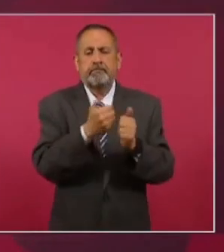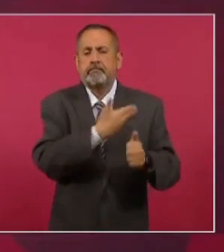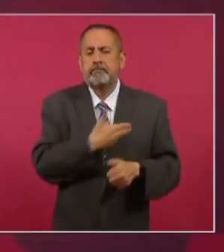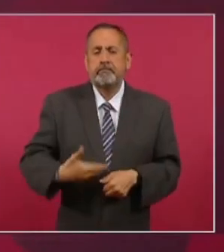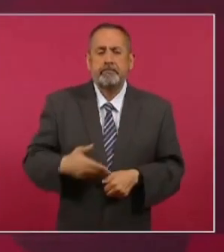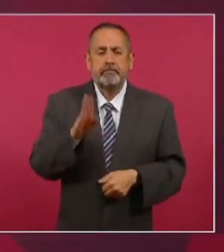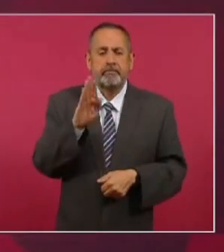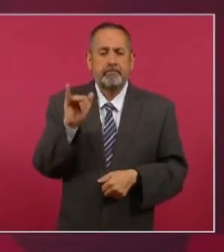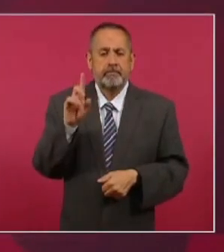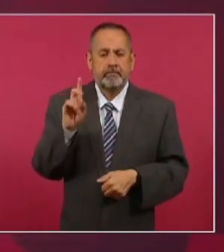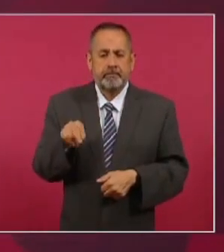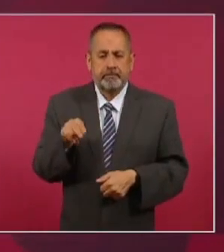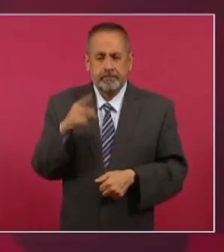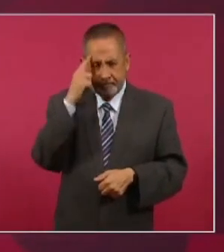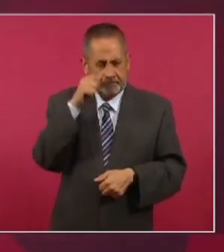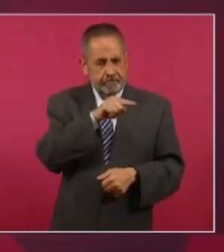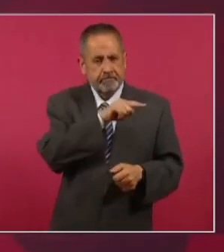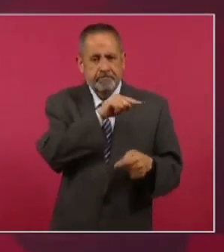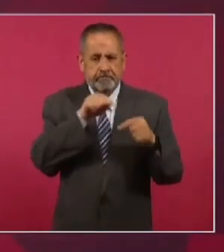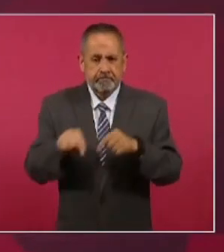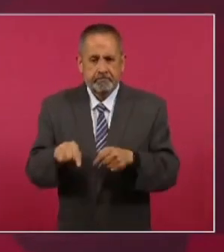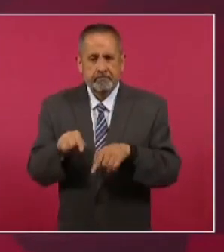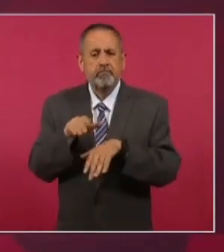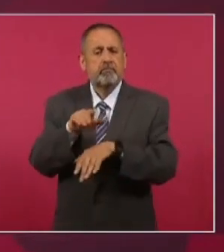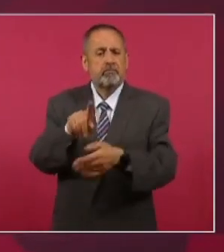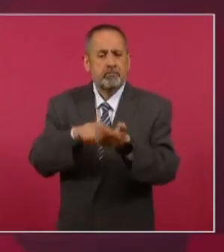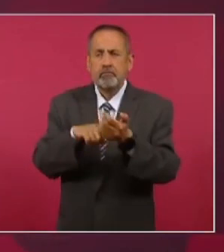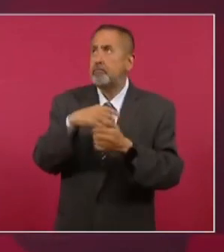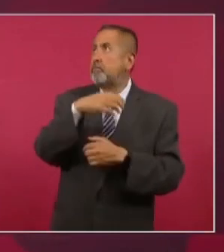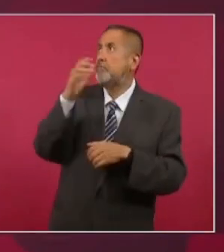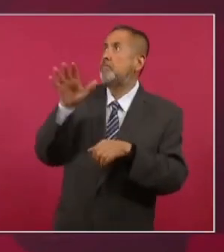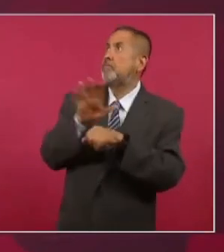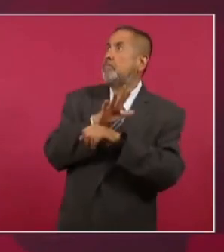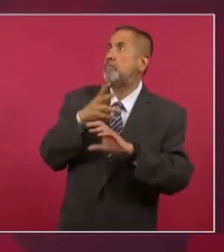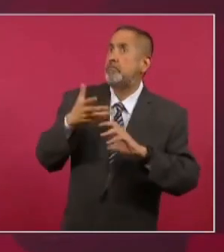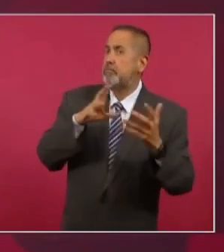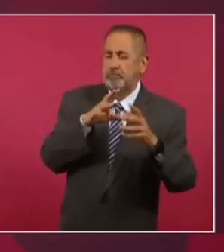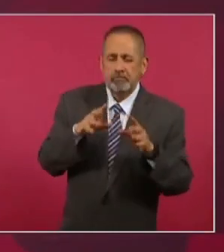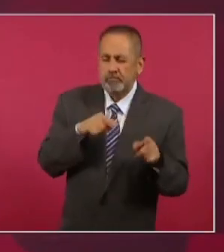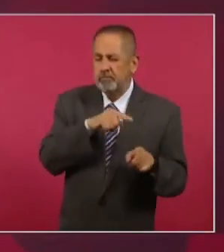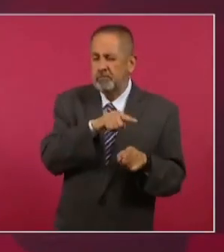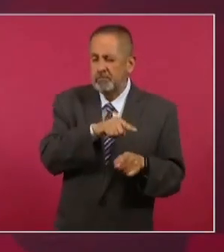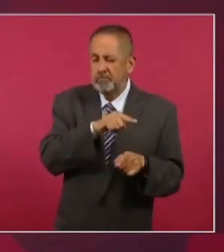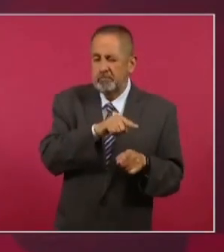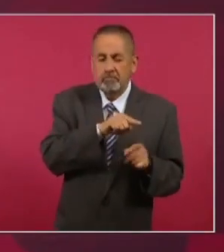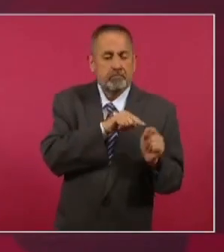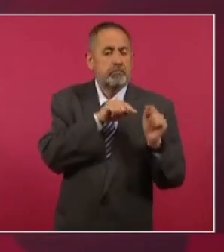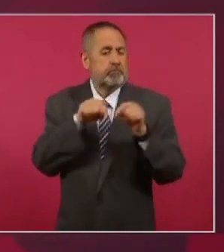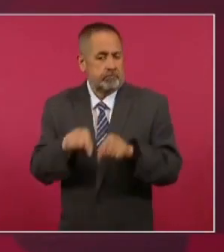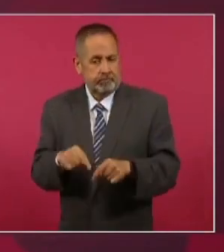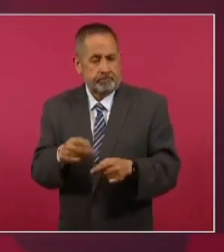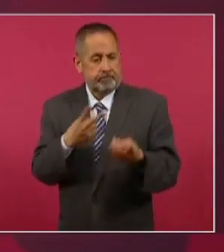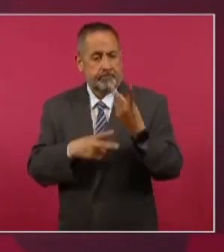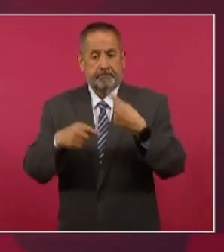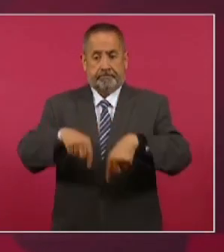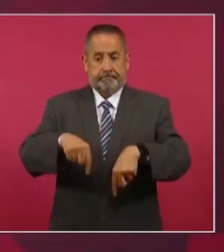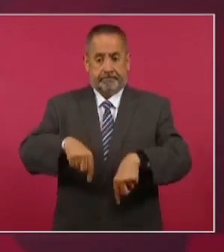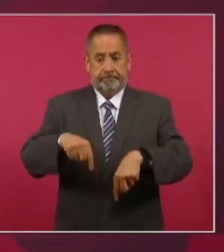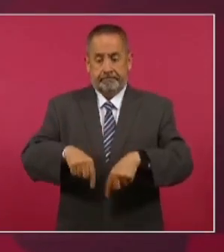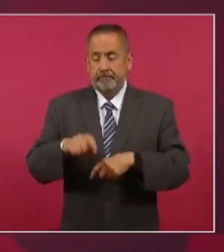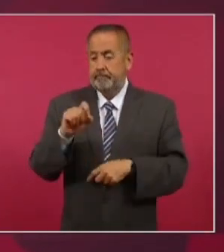para cambio climático él va a estar el día 21 de